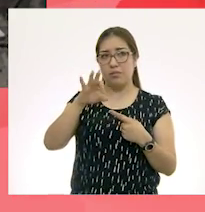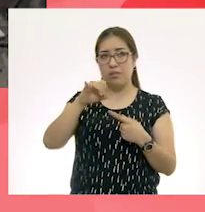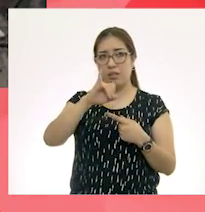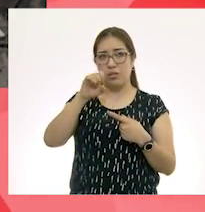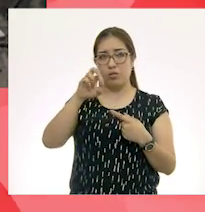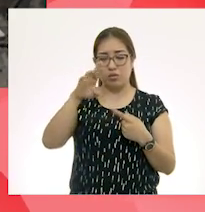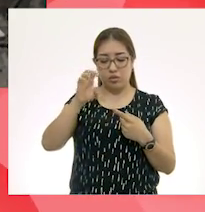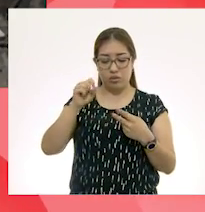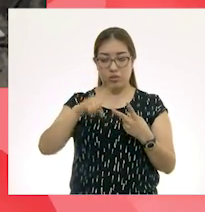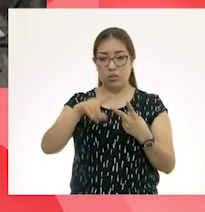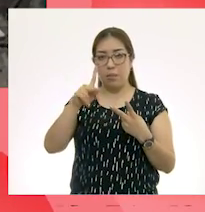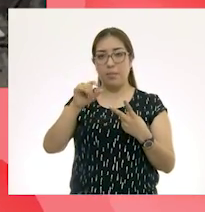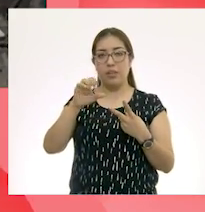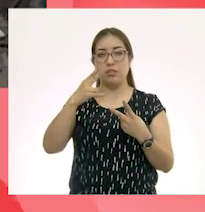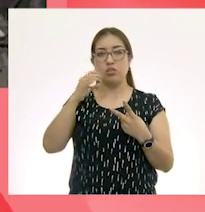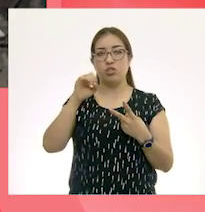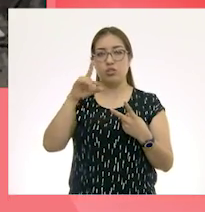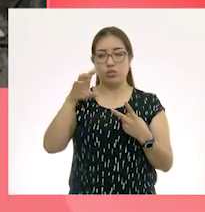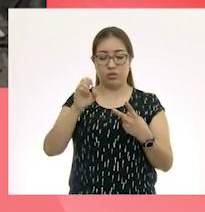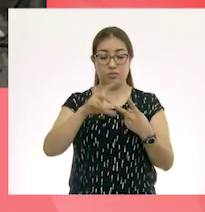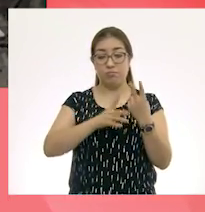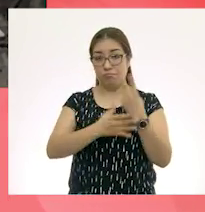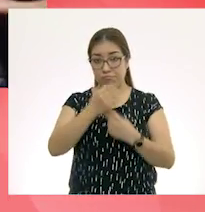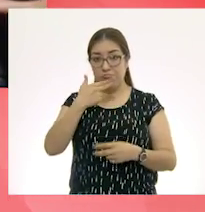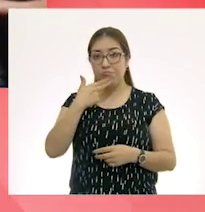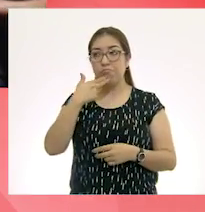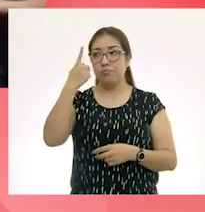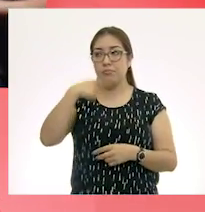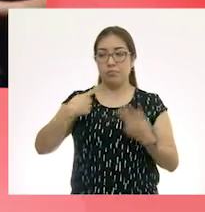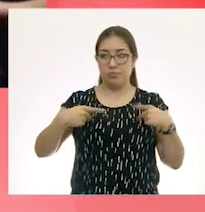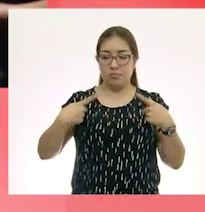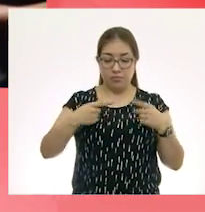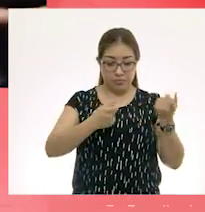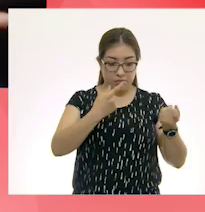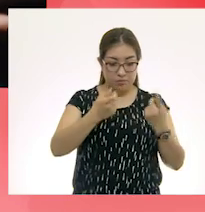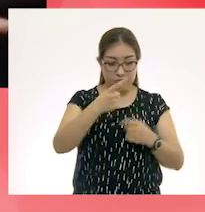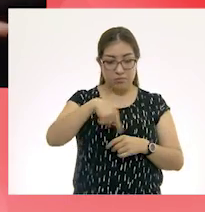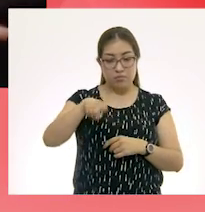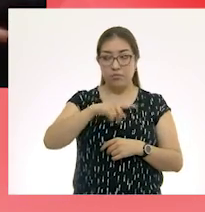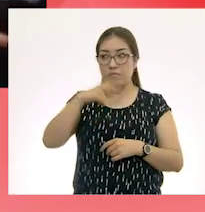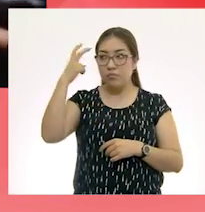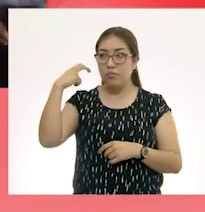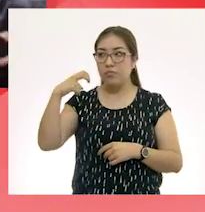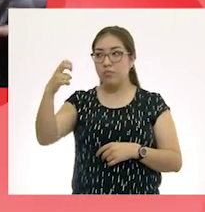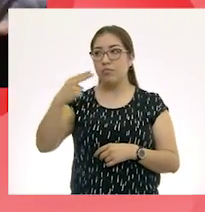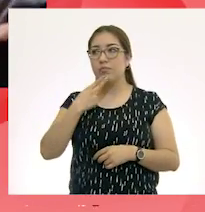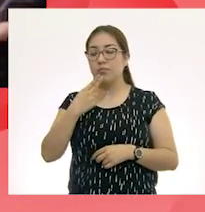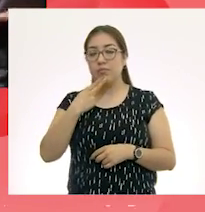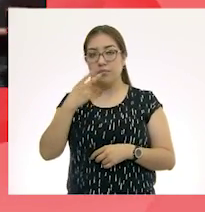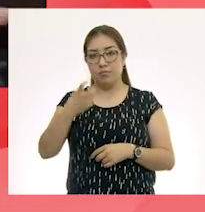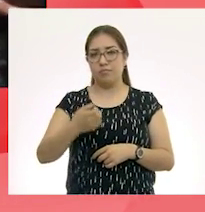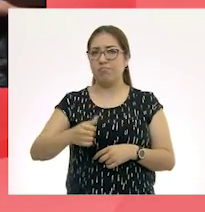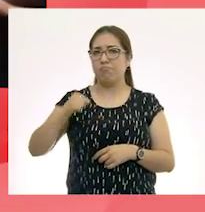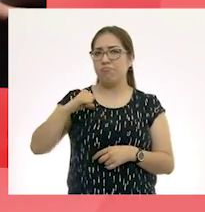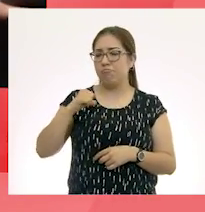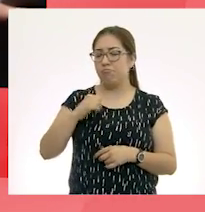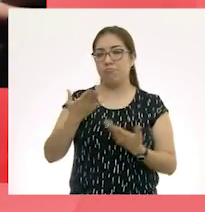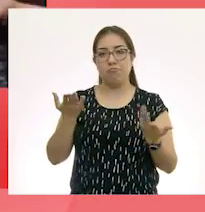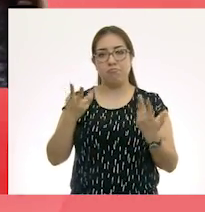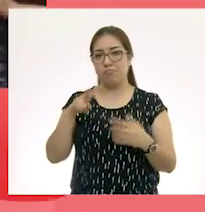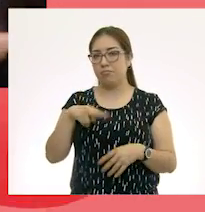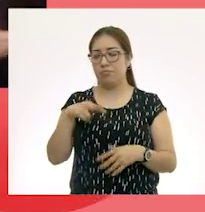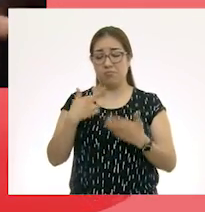los pacholes, eran parte de los alimentos para Sí. poder viajar. Antes, esas eran las costumbres de antes, no había como ahora que hay muchas